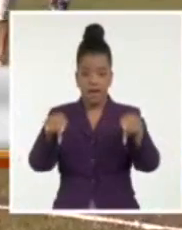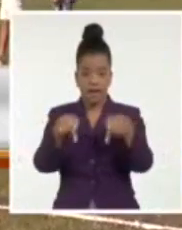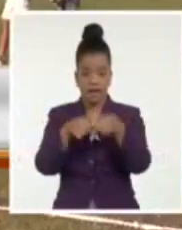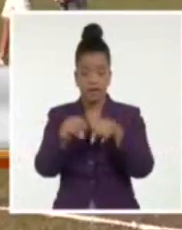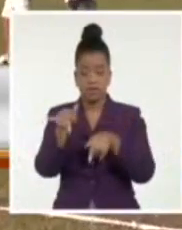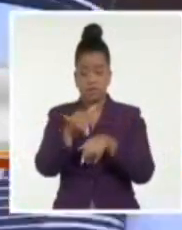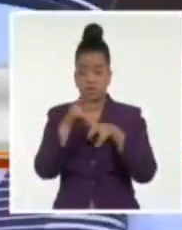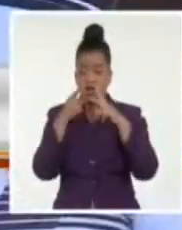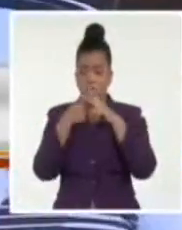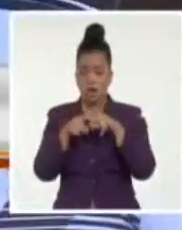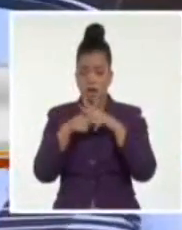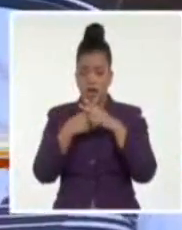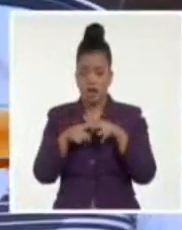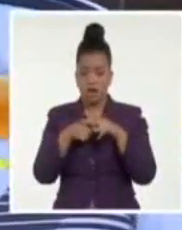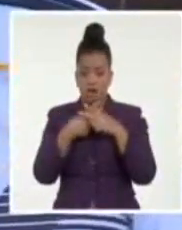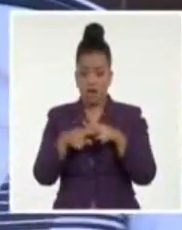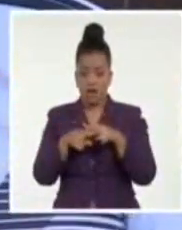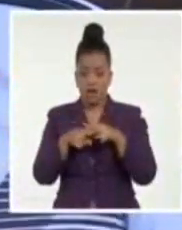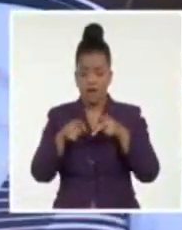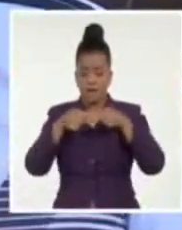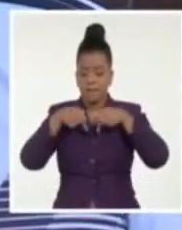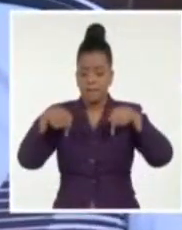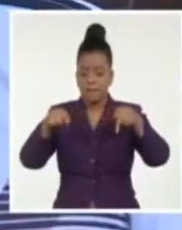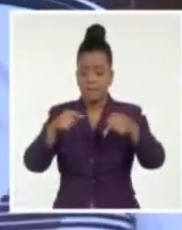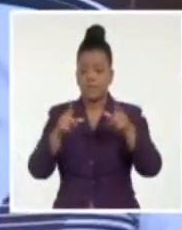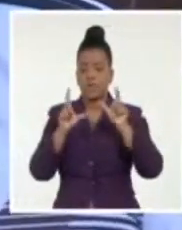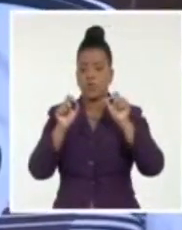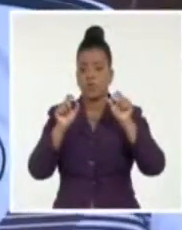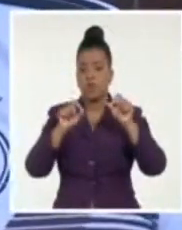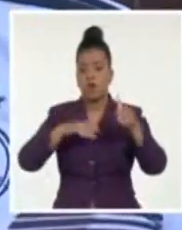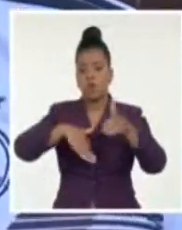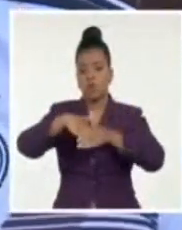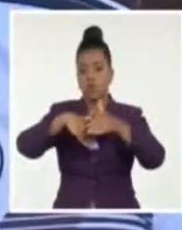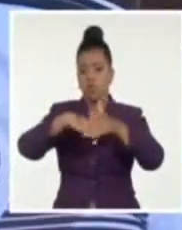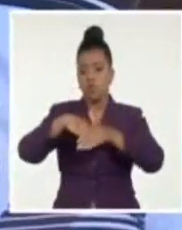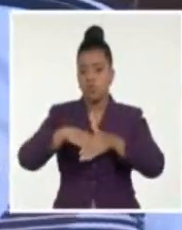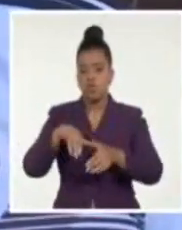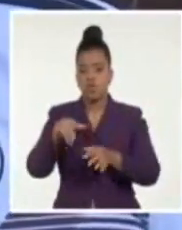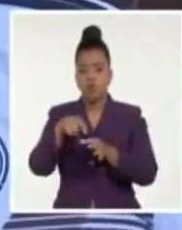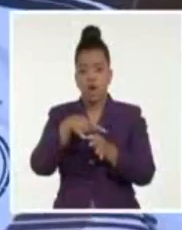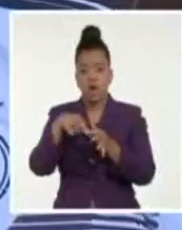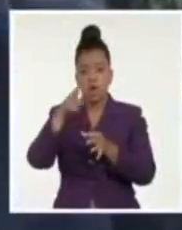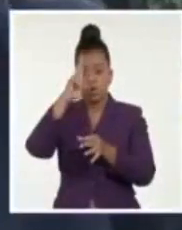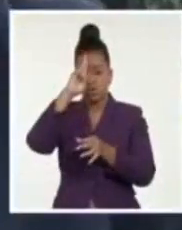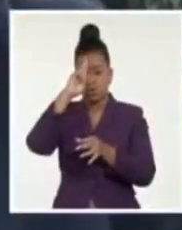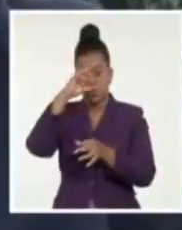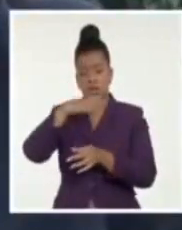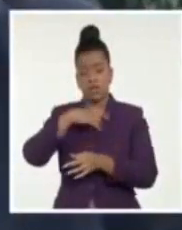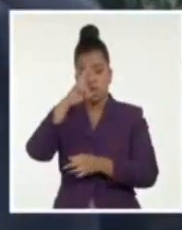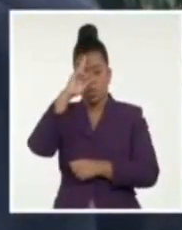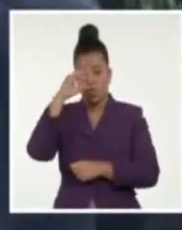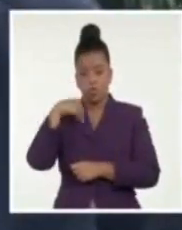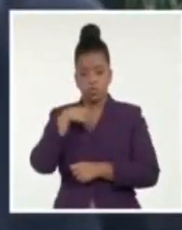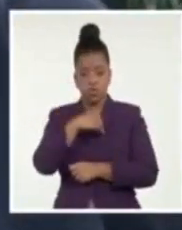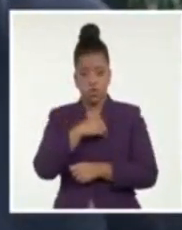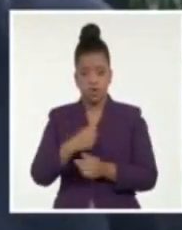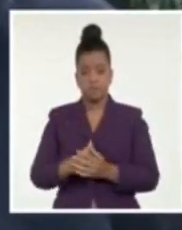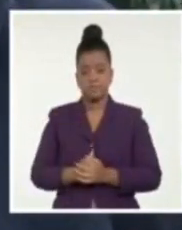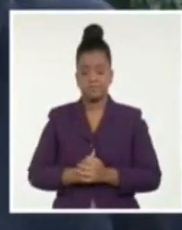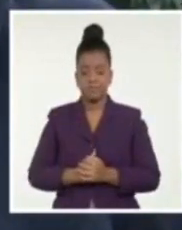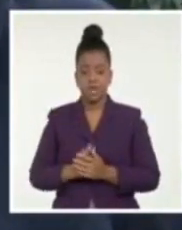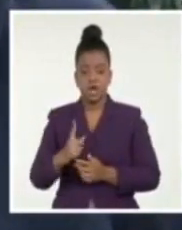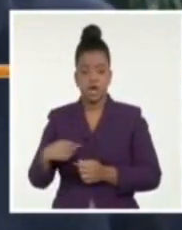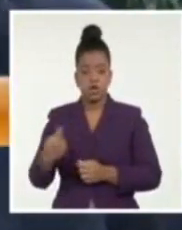reparó el minifútbol. También podemos hablar del consultorio, que tenemos una doctora permanente. Nosotros estamos muy contentos con